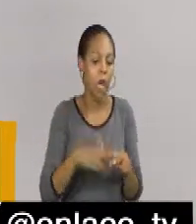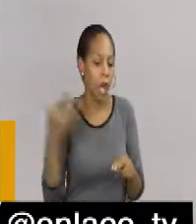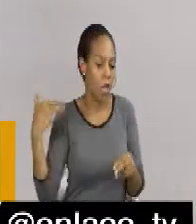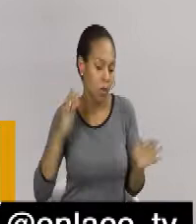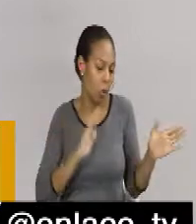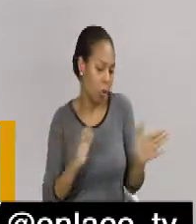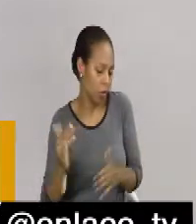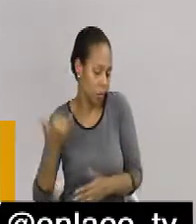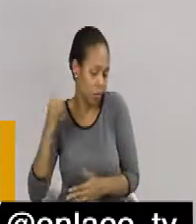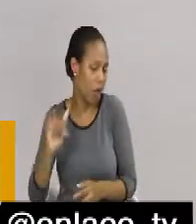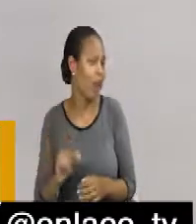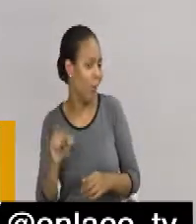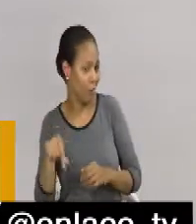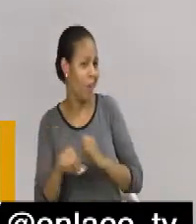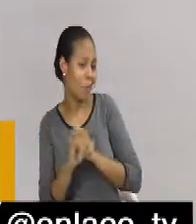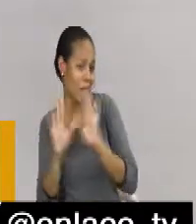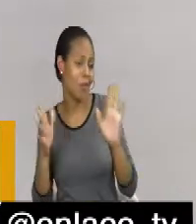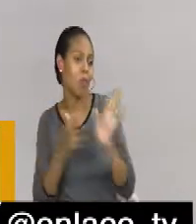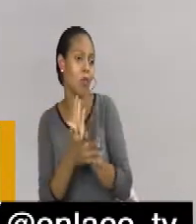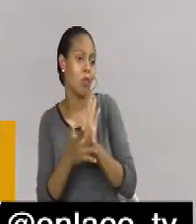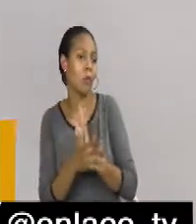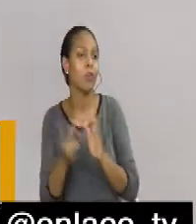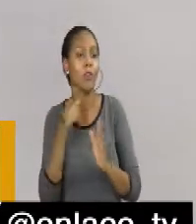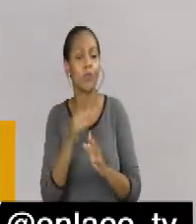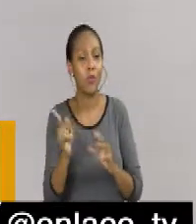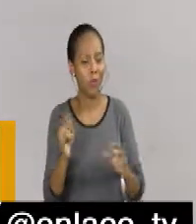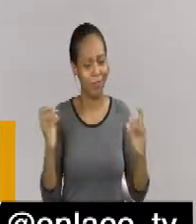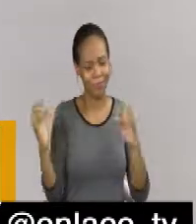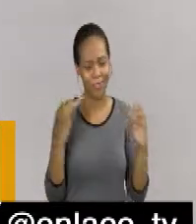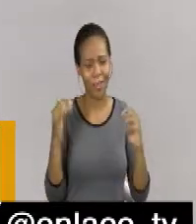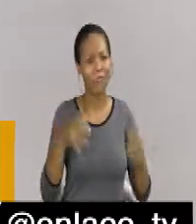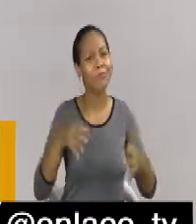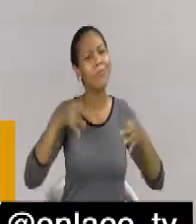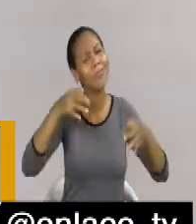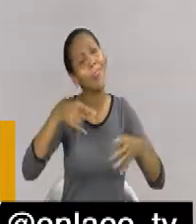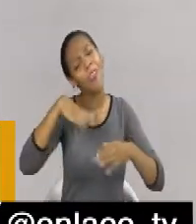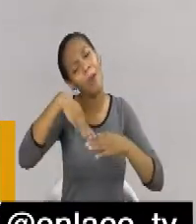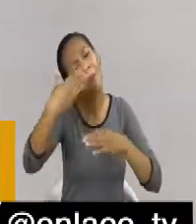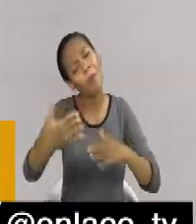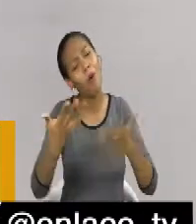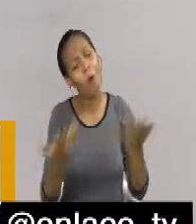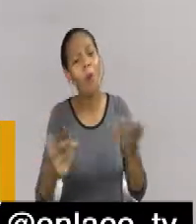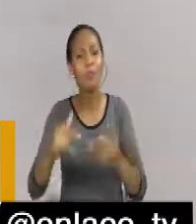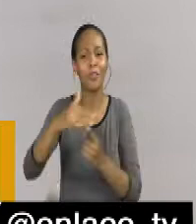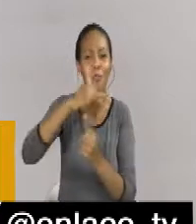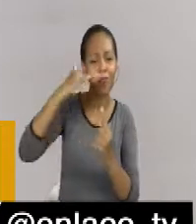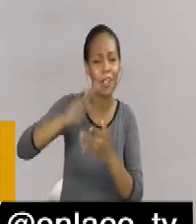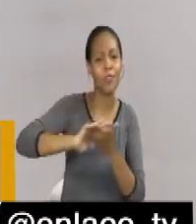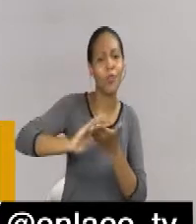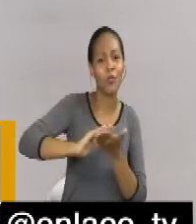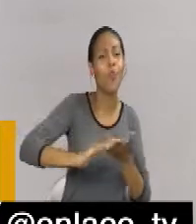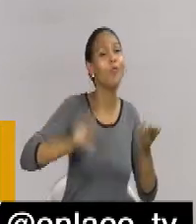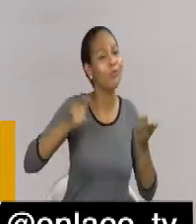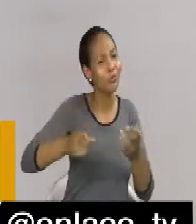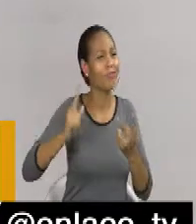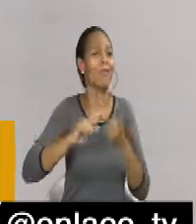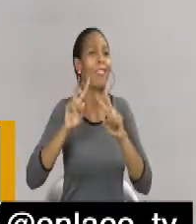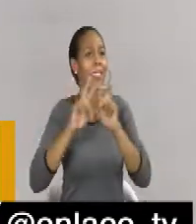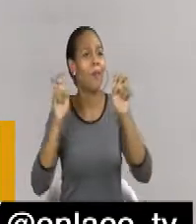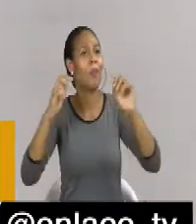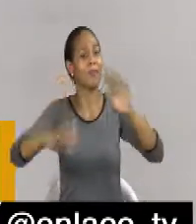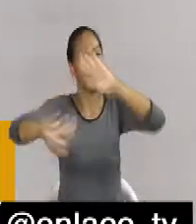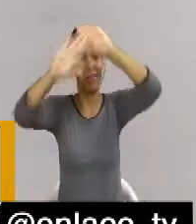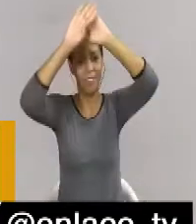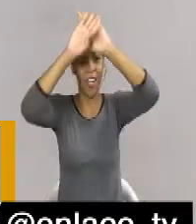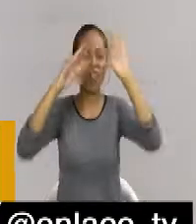mencionábamos esta mañana, con el tema de posconflicto, con todo el tema de resolución que se dio con el corregimiento del centro, y no vamos a desviar nuestra atención frente a